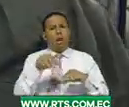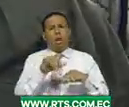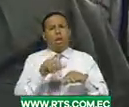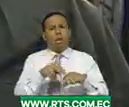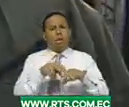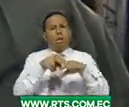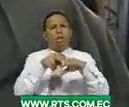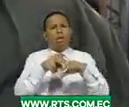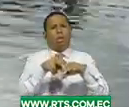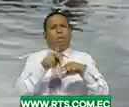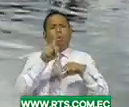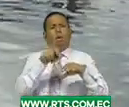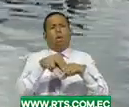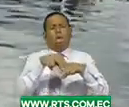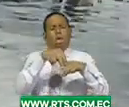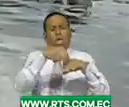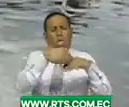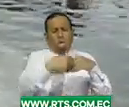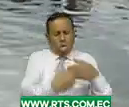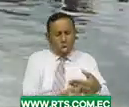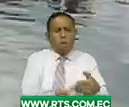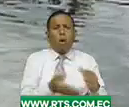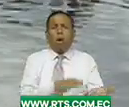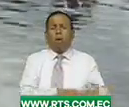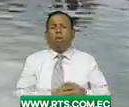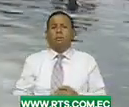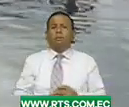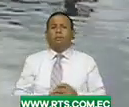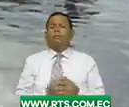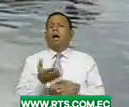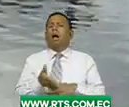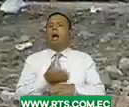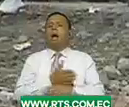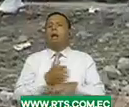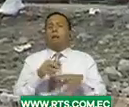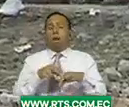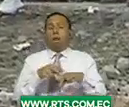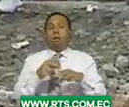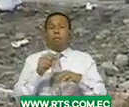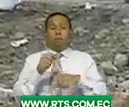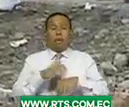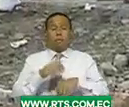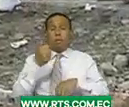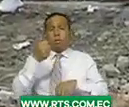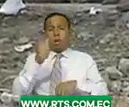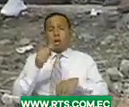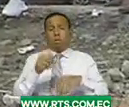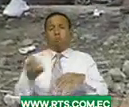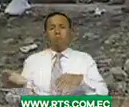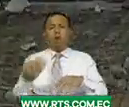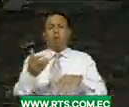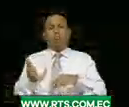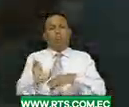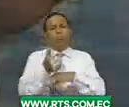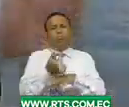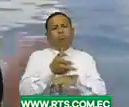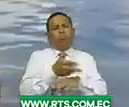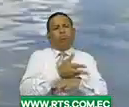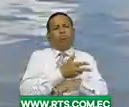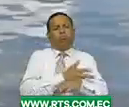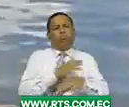muerto. La embarcación debía zarpar a las 10 de un muelle del sur de Guayaquil. Se embancó